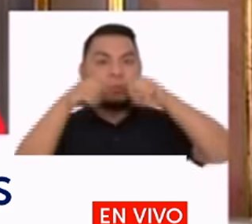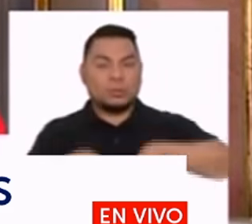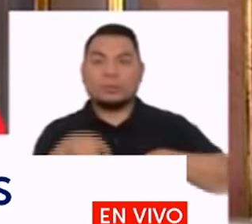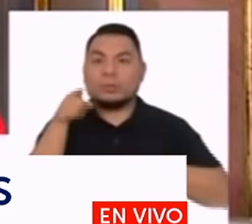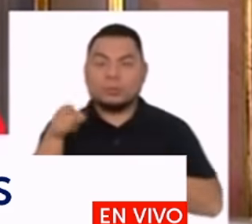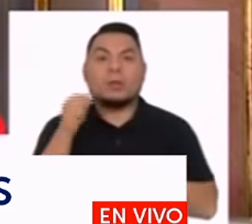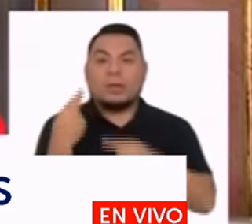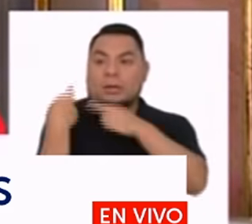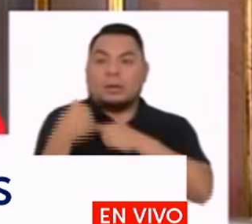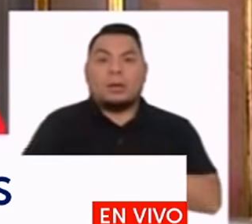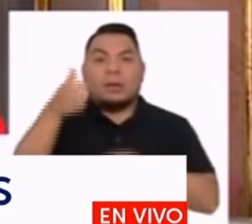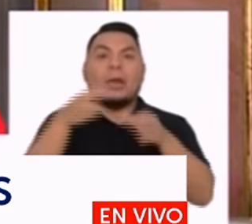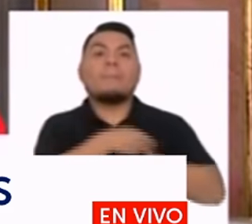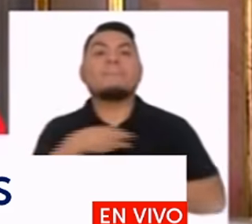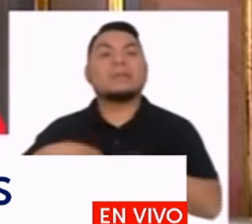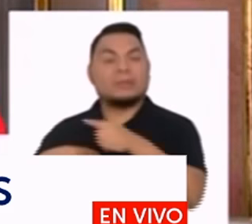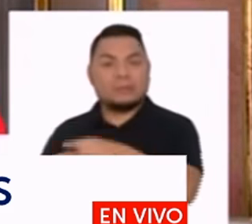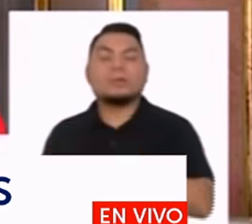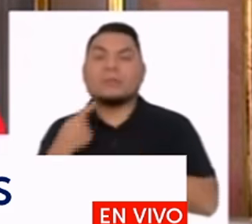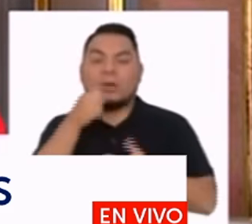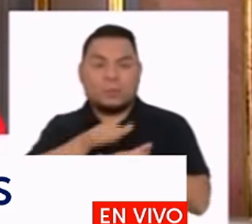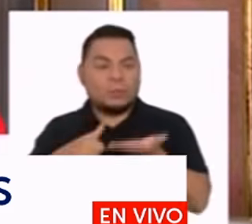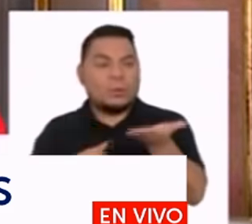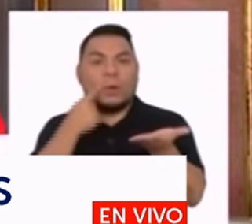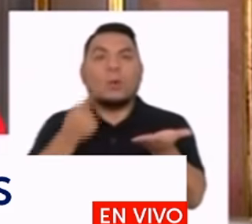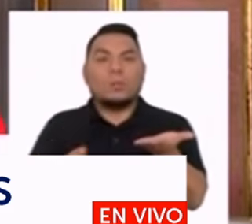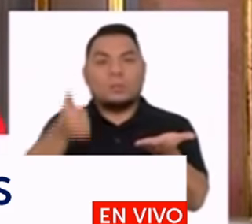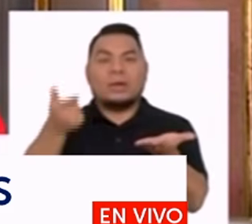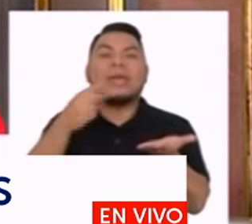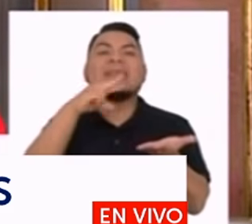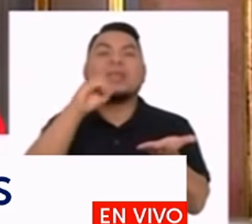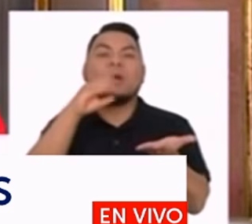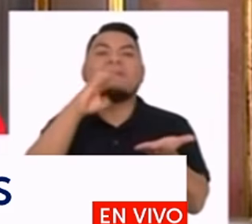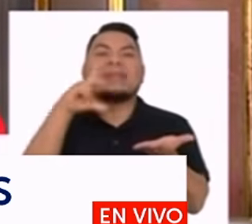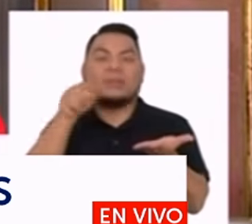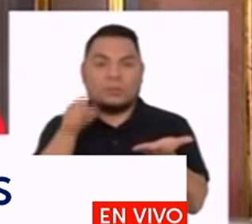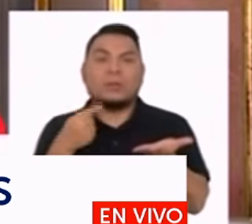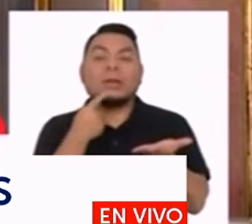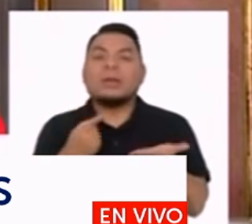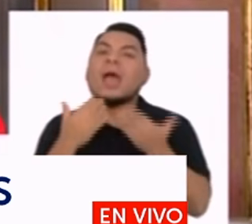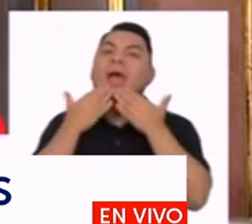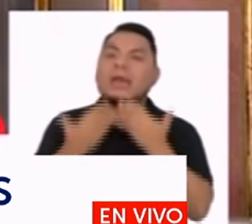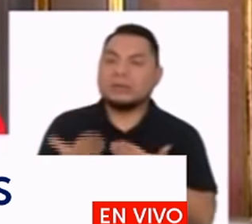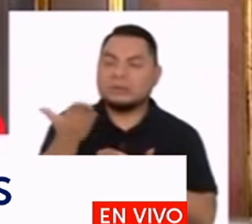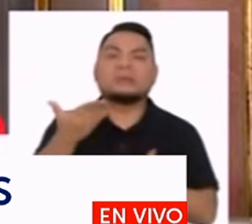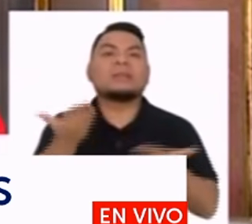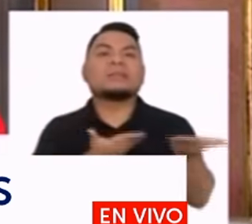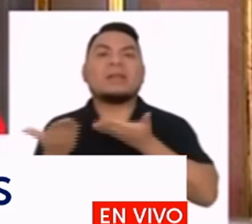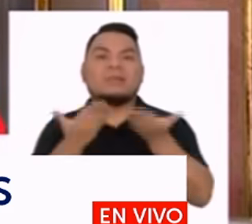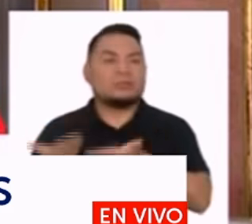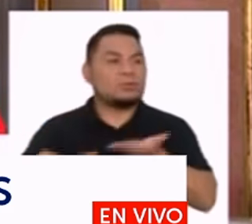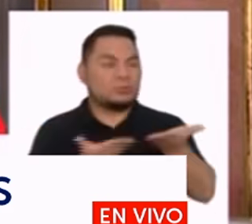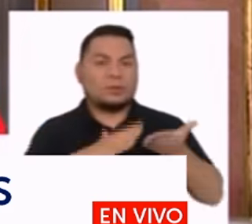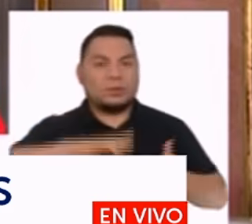que, al cargo del Presidente del Consejo de Ministros, formula el señor Guido Bellido Ugarte, dándosele las gracias por los servicios